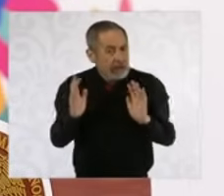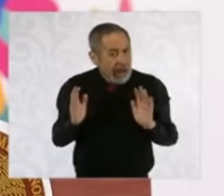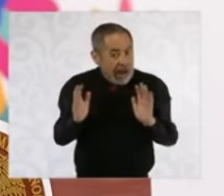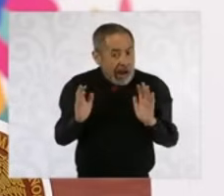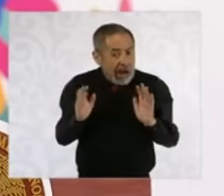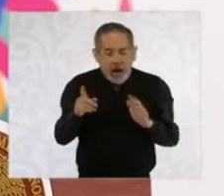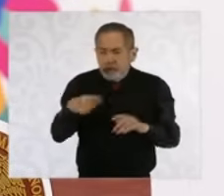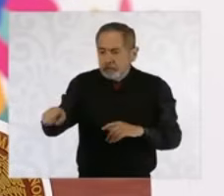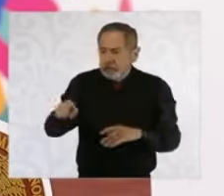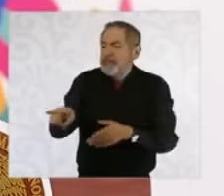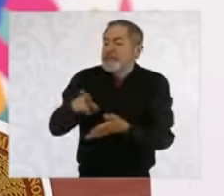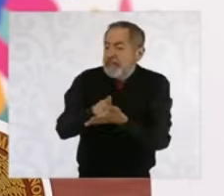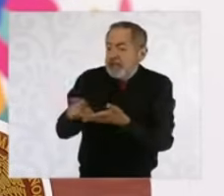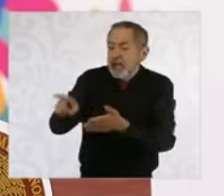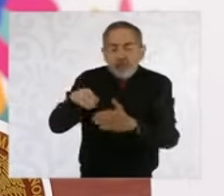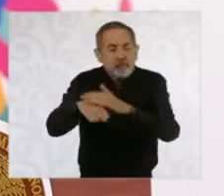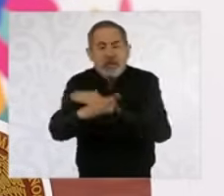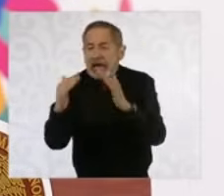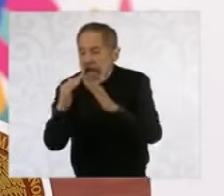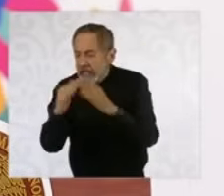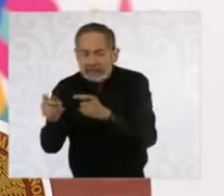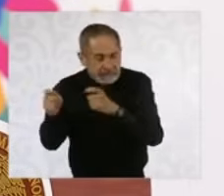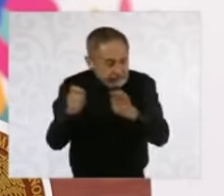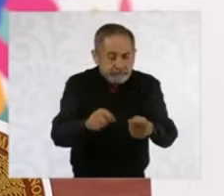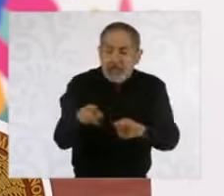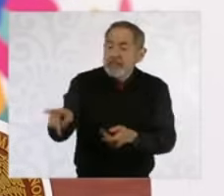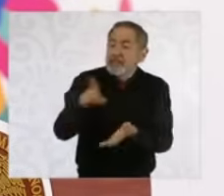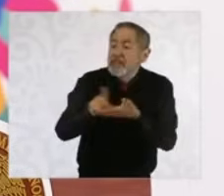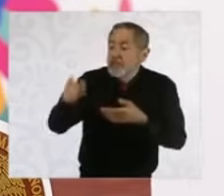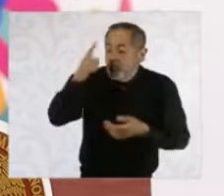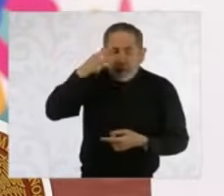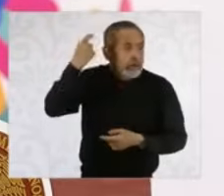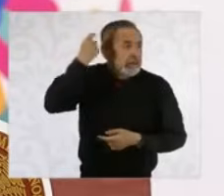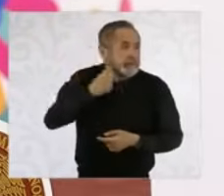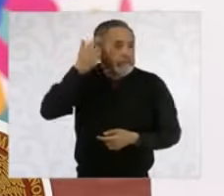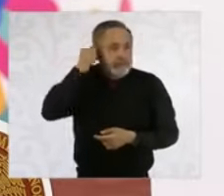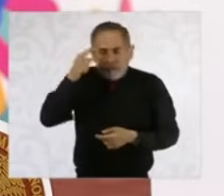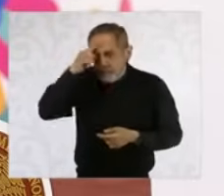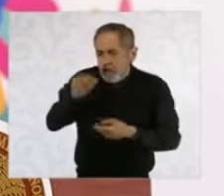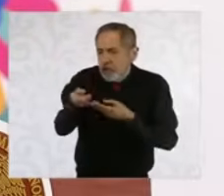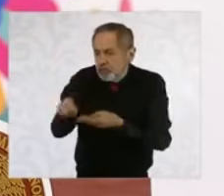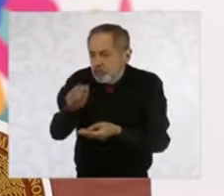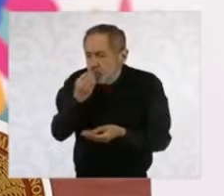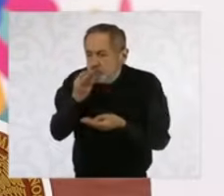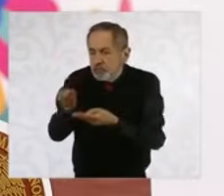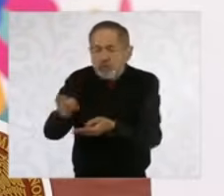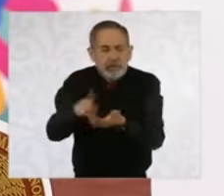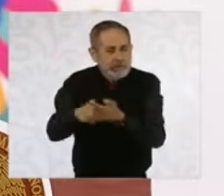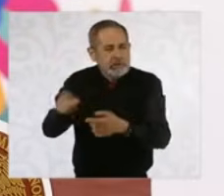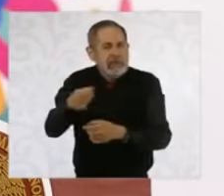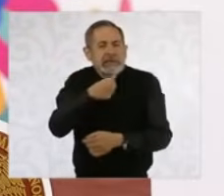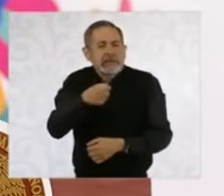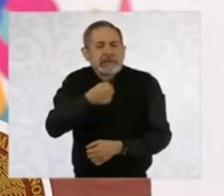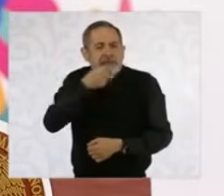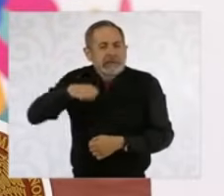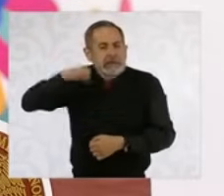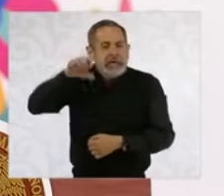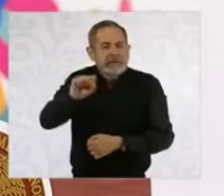el acceso a la vivienda, el derecho a una pensión alimentaria cuando se cumplen los 65